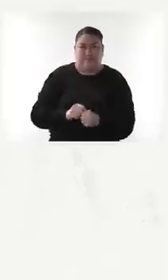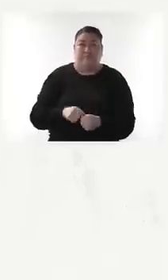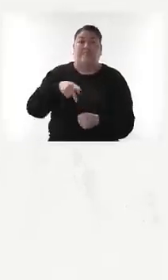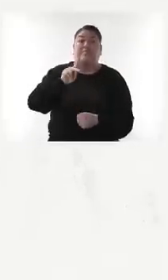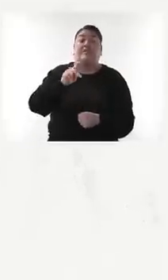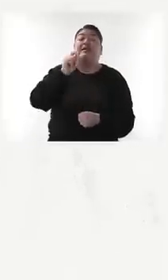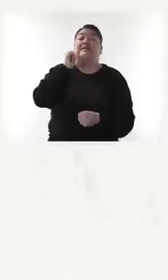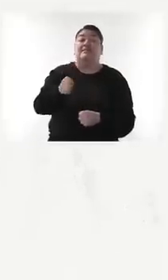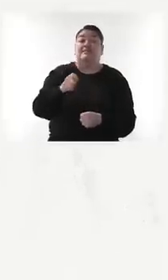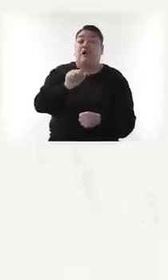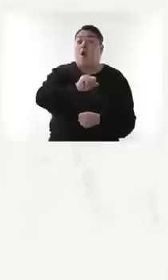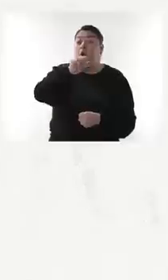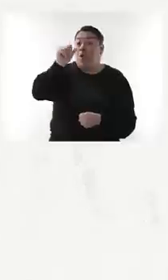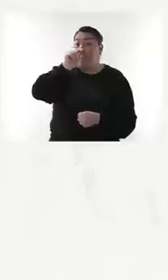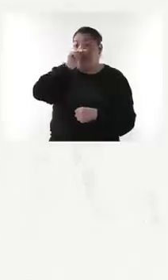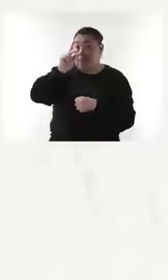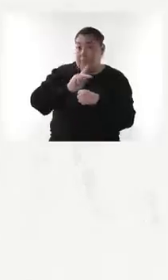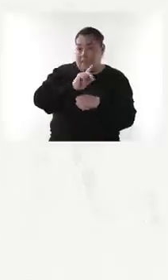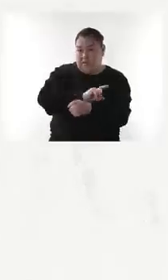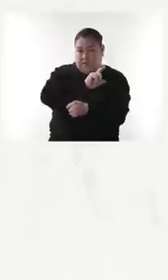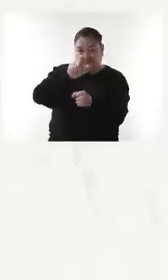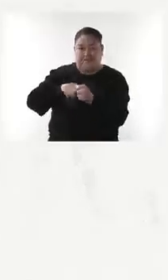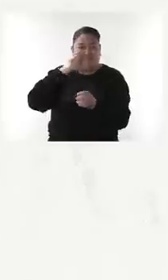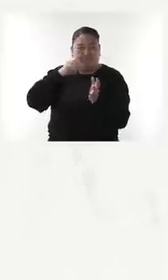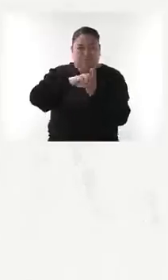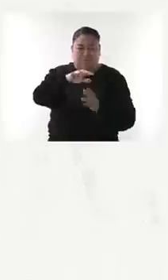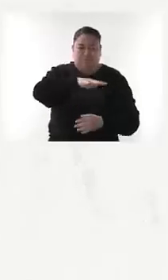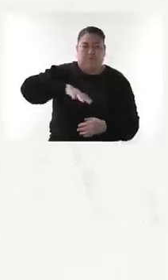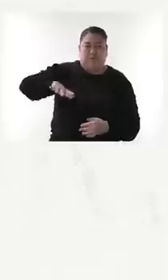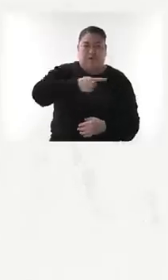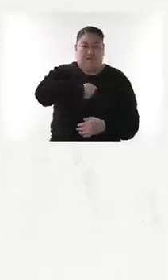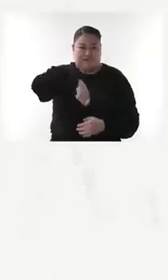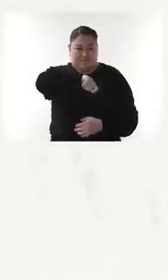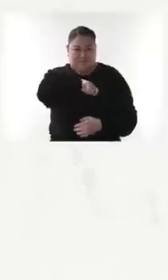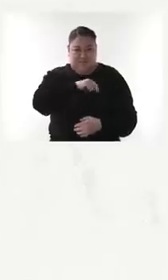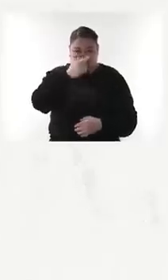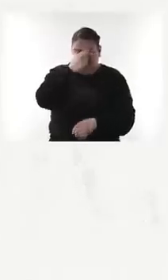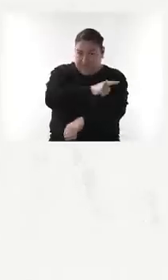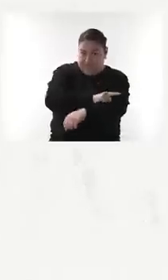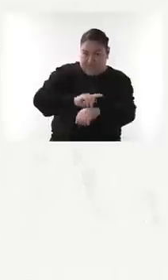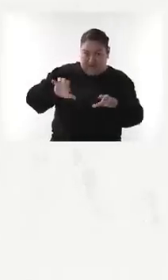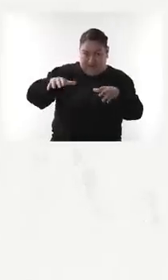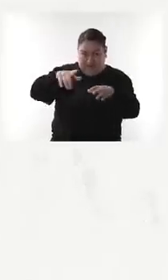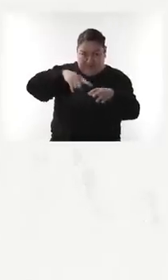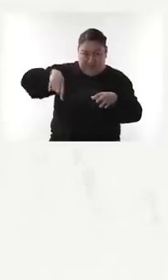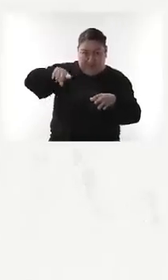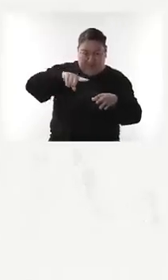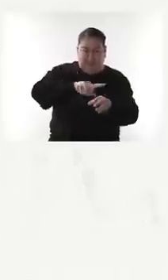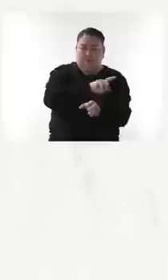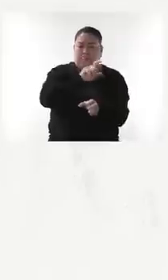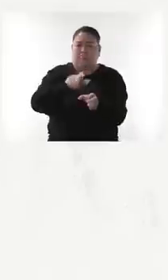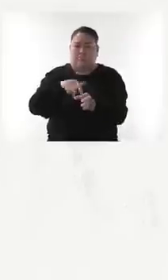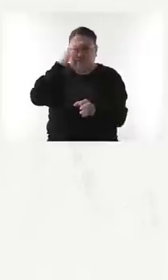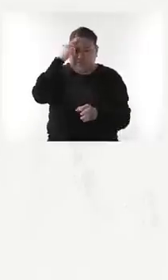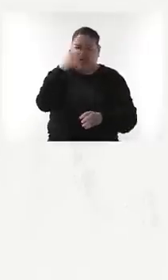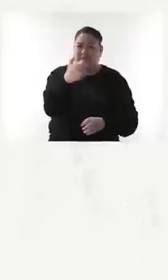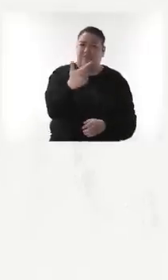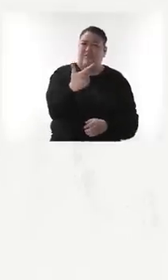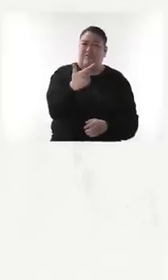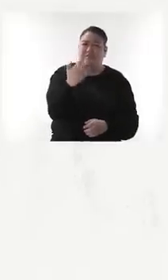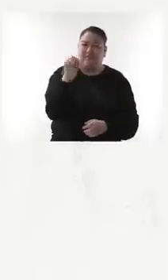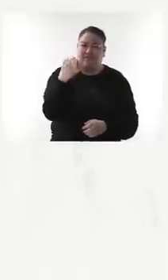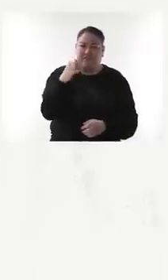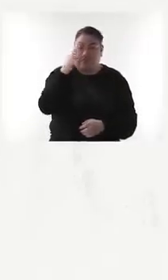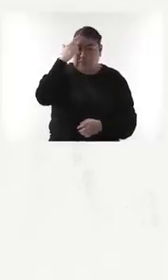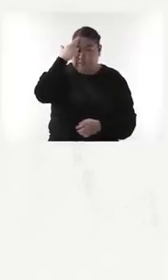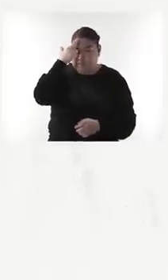extranjero en la Liga Española es relativamente marginal. Vimos un partido el 7 de enero donde el